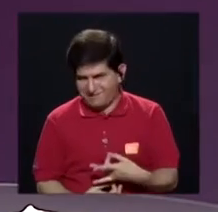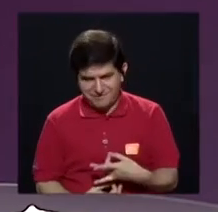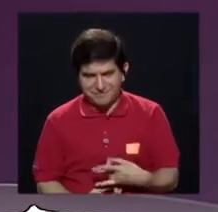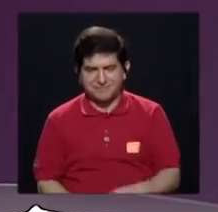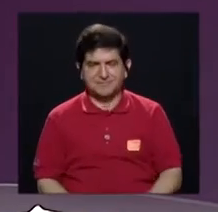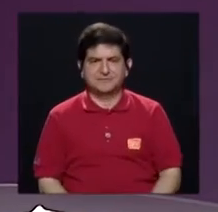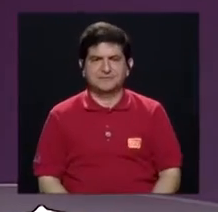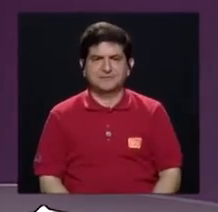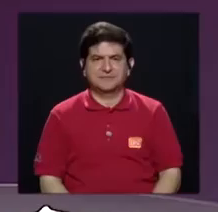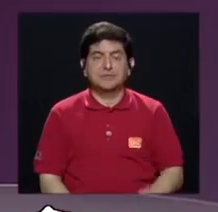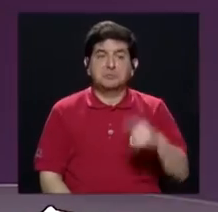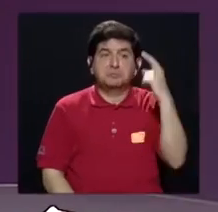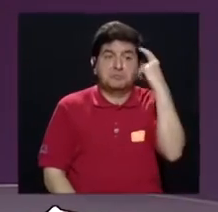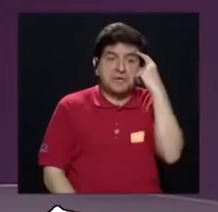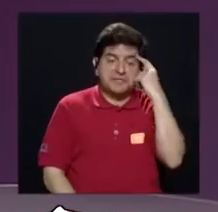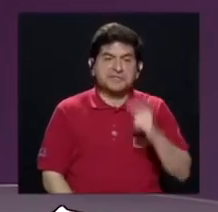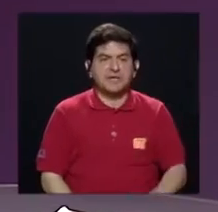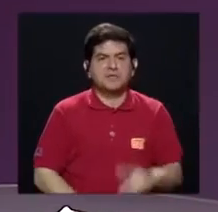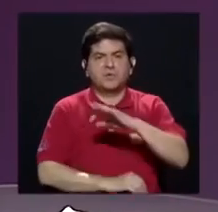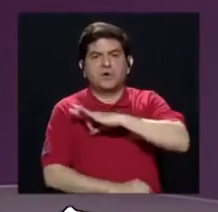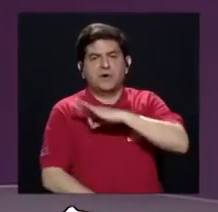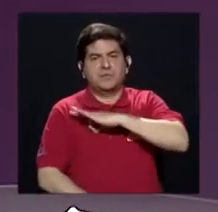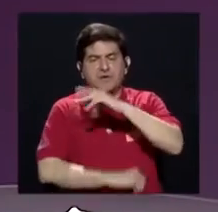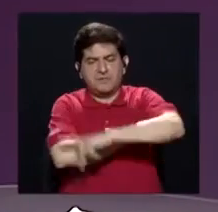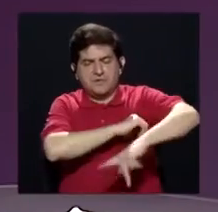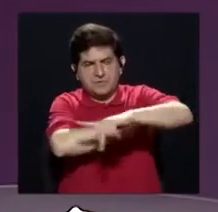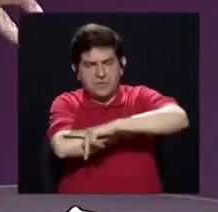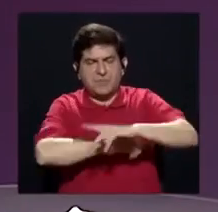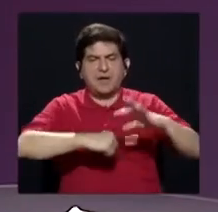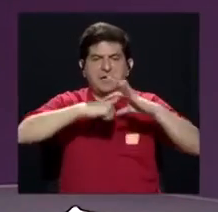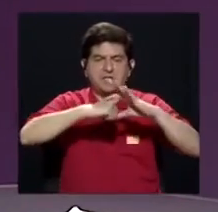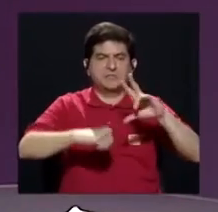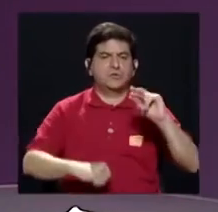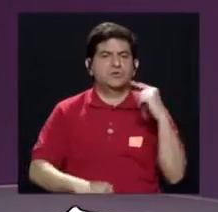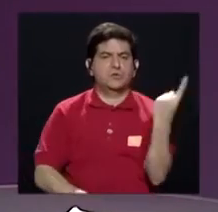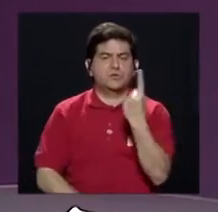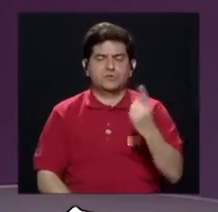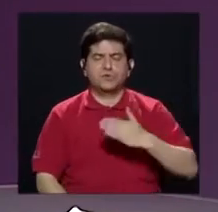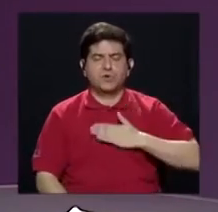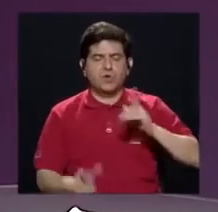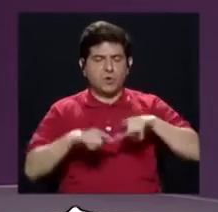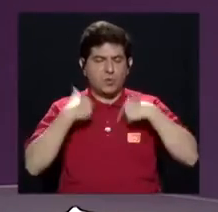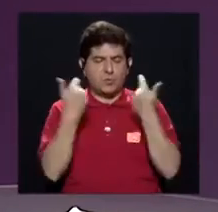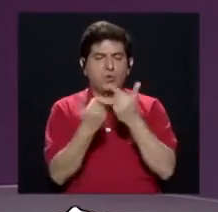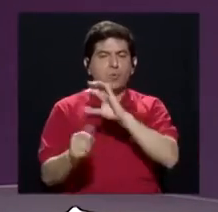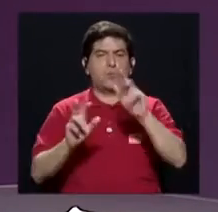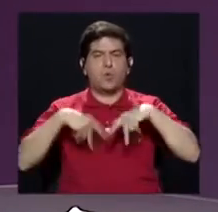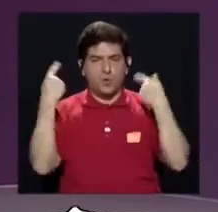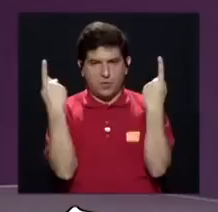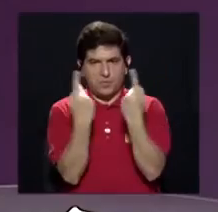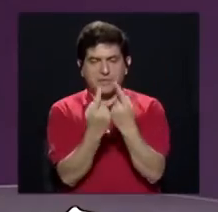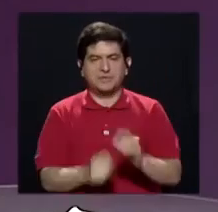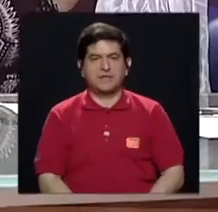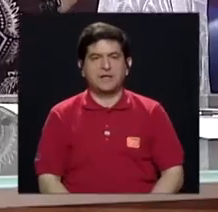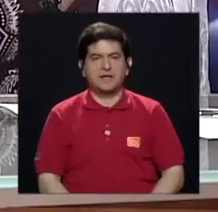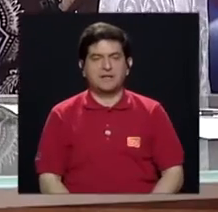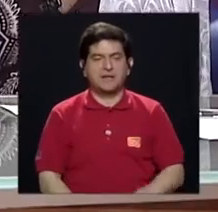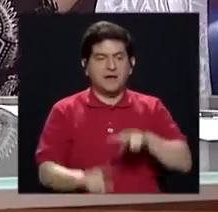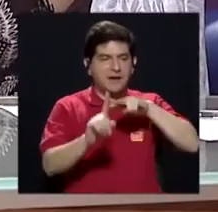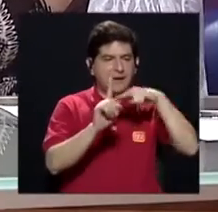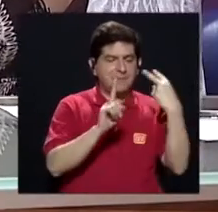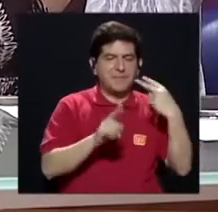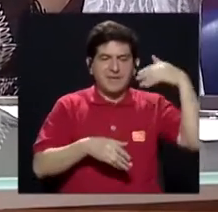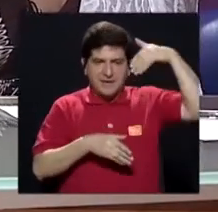favor del país o del planeta, no solo de mi grupito o de mi partido, por dar un ejemplo. Debo tener una mirada interna y puedo